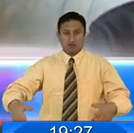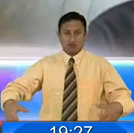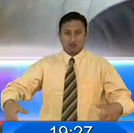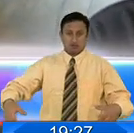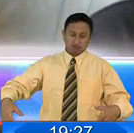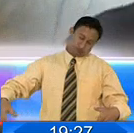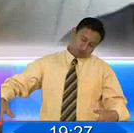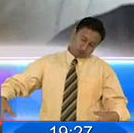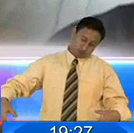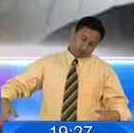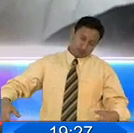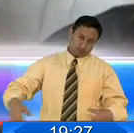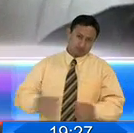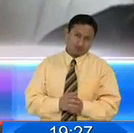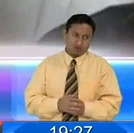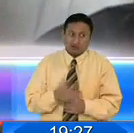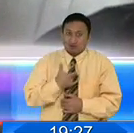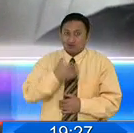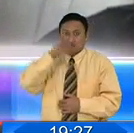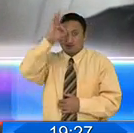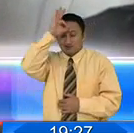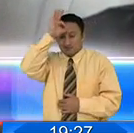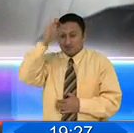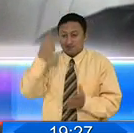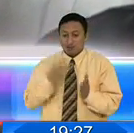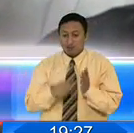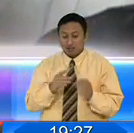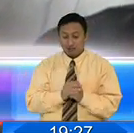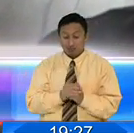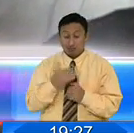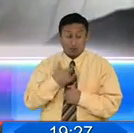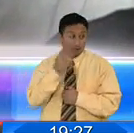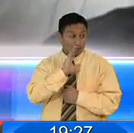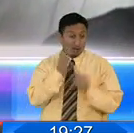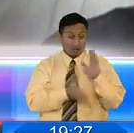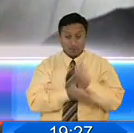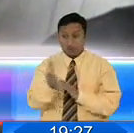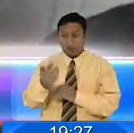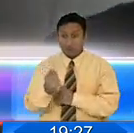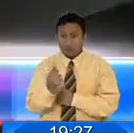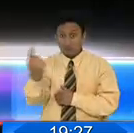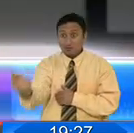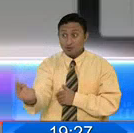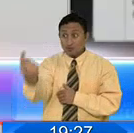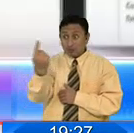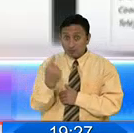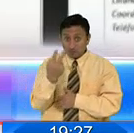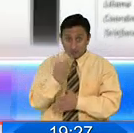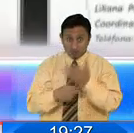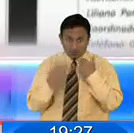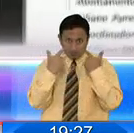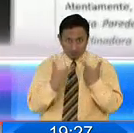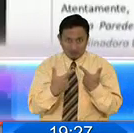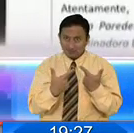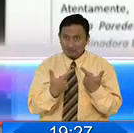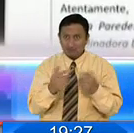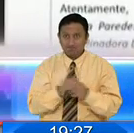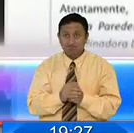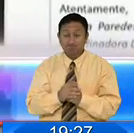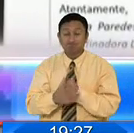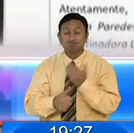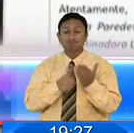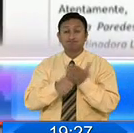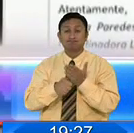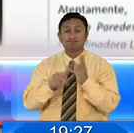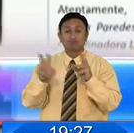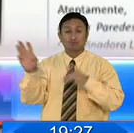Saber que tú no sabes, tú sales de tu casa y tú no sabes si vas a llegar a ver a tus hijos. Solicitamos una versión del Ministerio